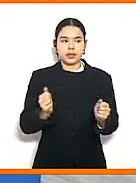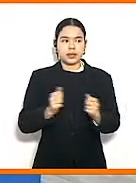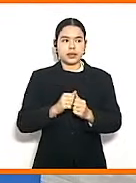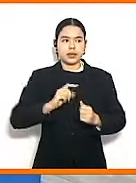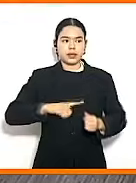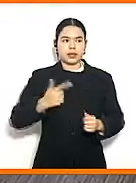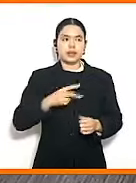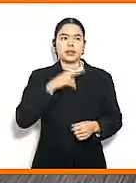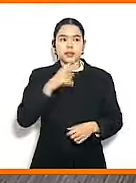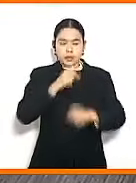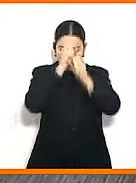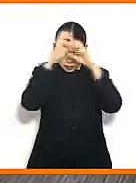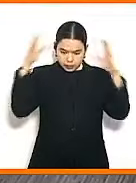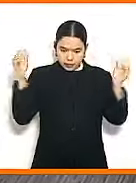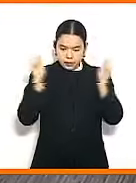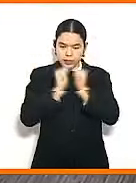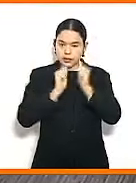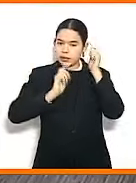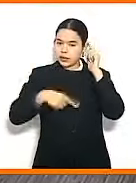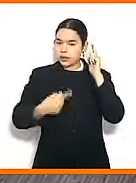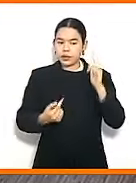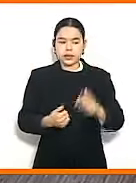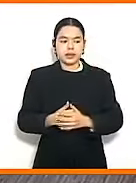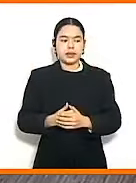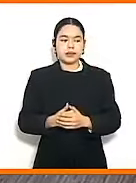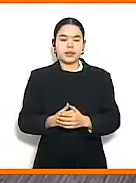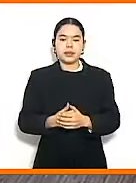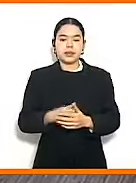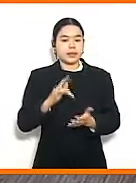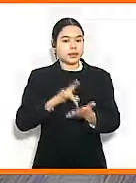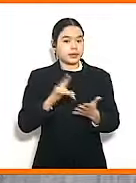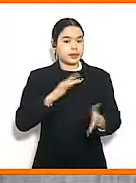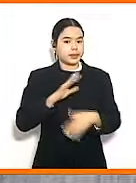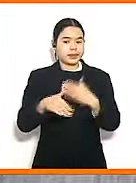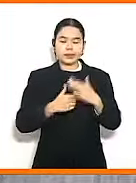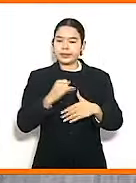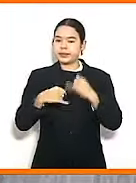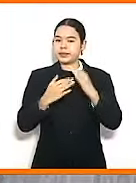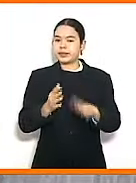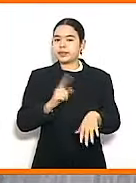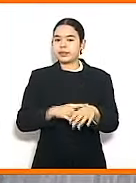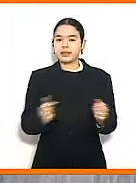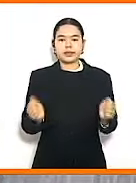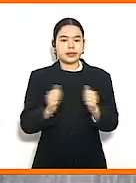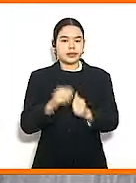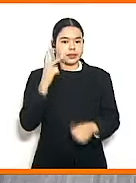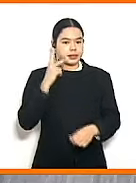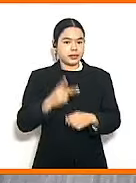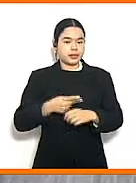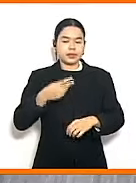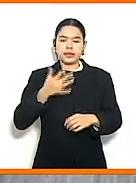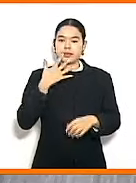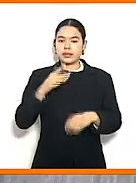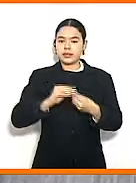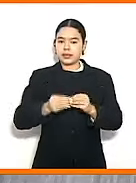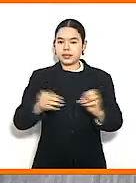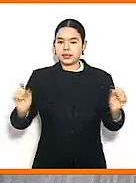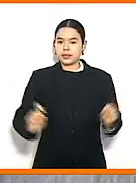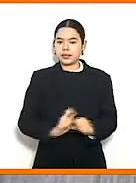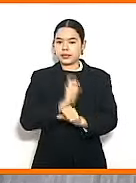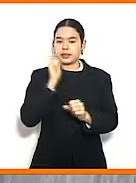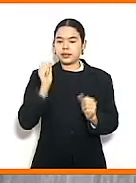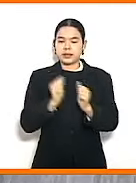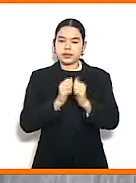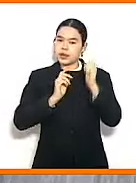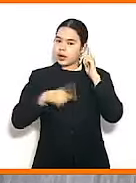dejo haciendo de tus sueños una realidad con Diaria. Gracias, Ana. Jugadores, así es, ya ha llegado el momento de conocer ese afortunado número ganador en